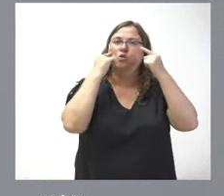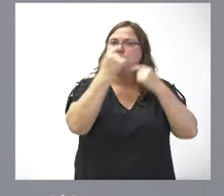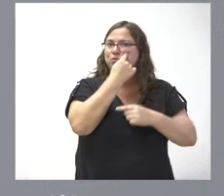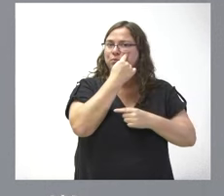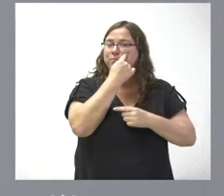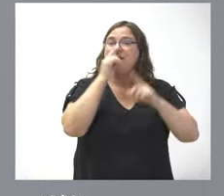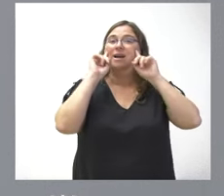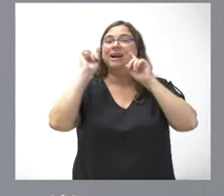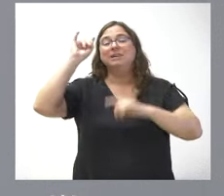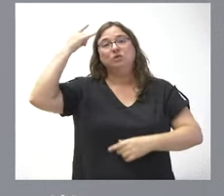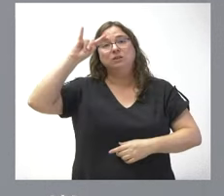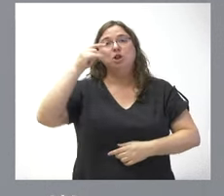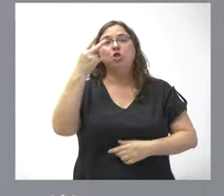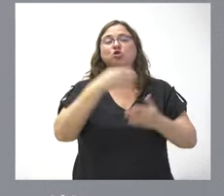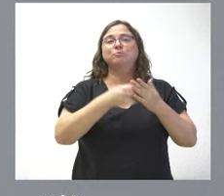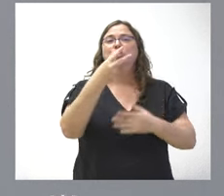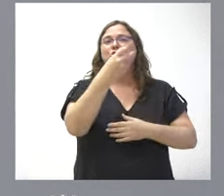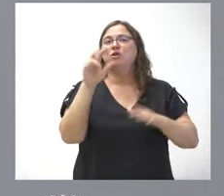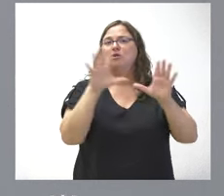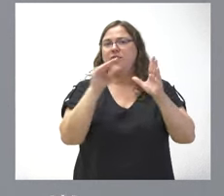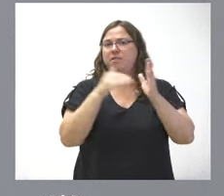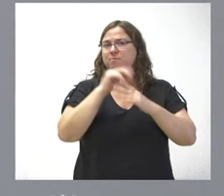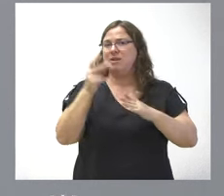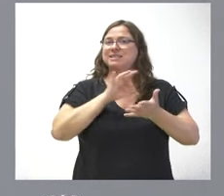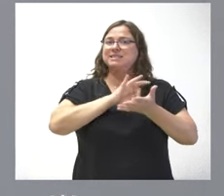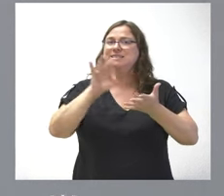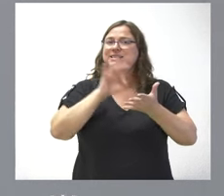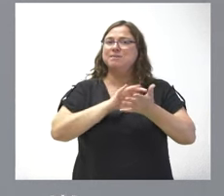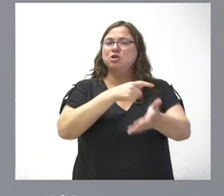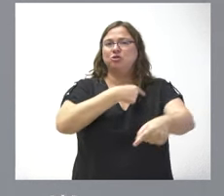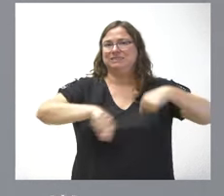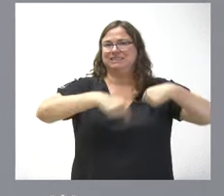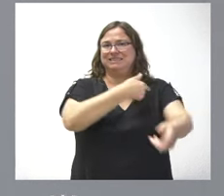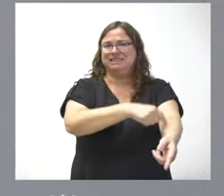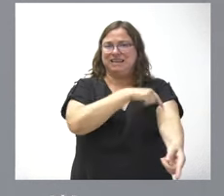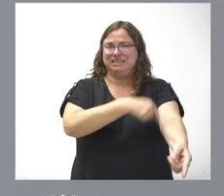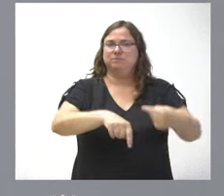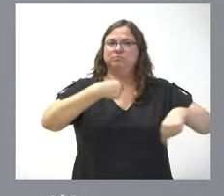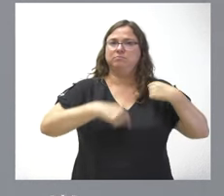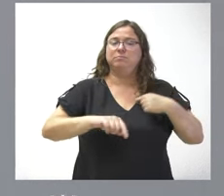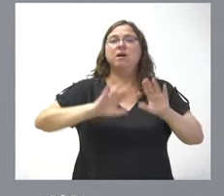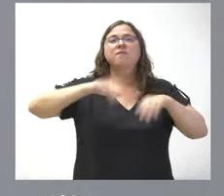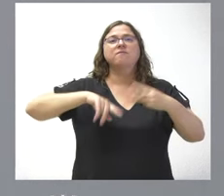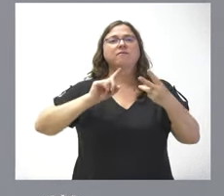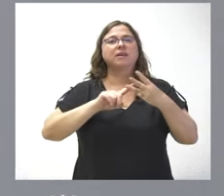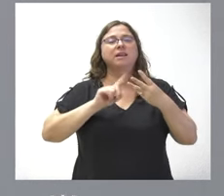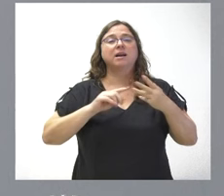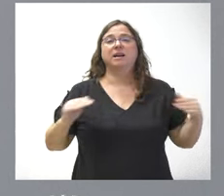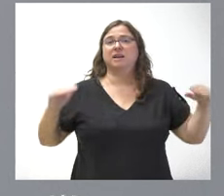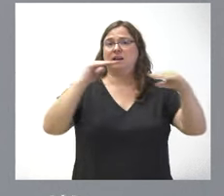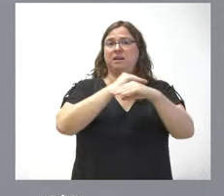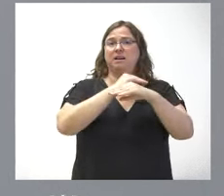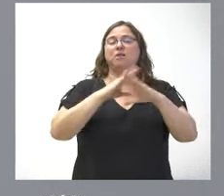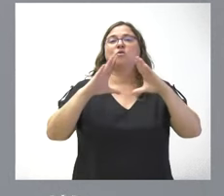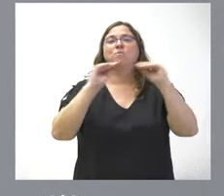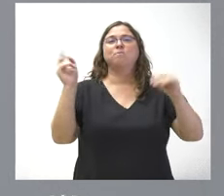de Salamanca son 2,210 1000 para el servicio de hematología y hemoterapia y finalmente el Hospital Universitario de Valladolid son 2